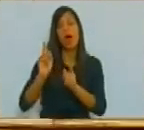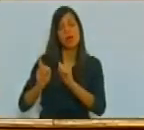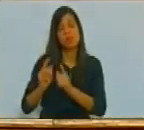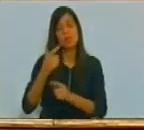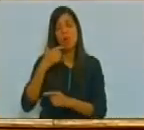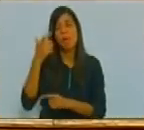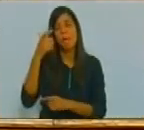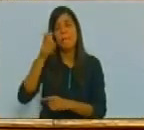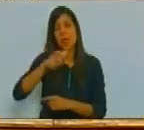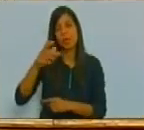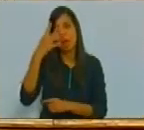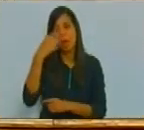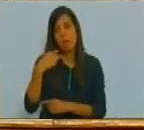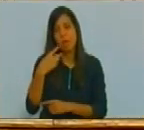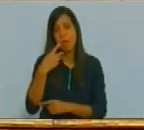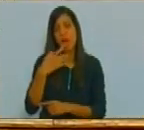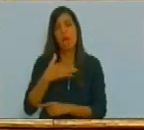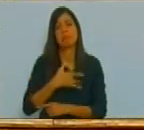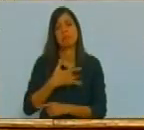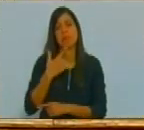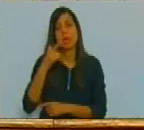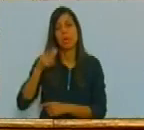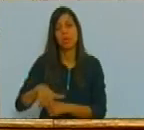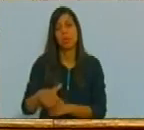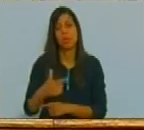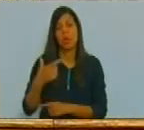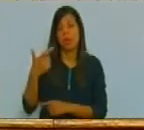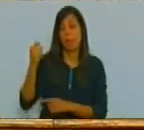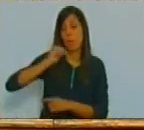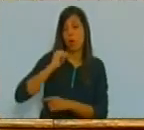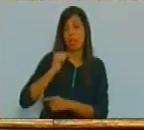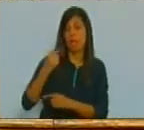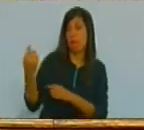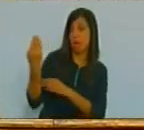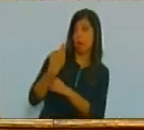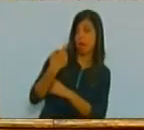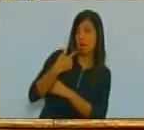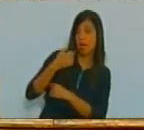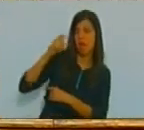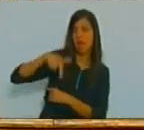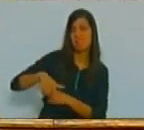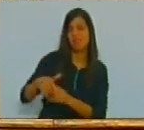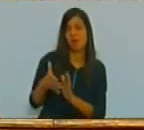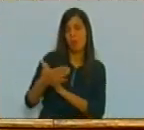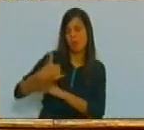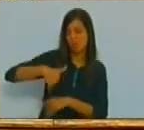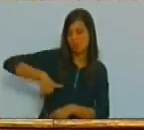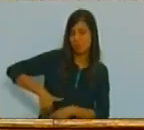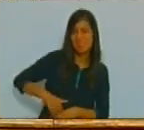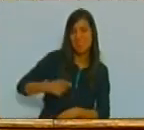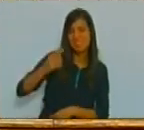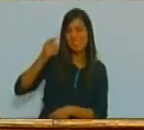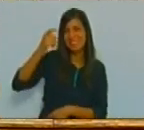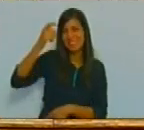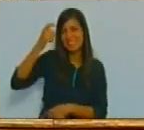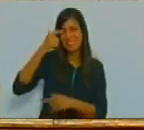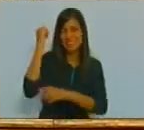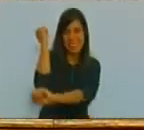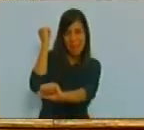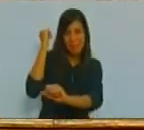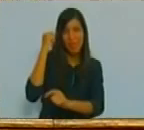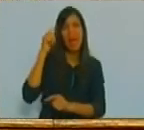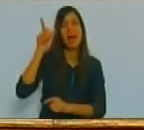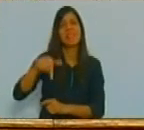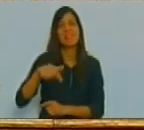pueden verse afectados por desviaciones en la actuación policial sabemos que no es una política y allí las